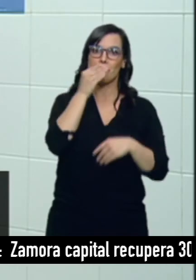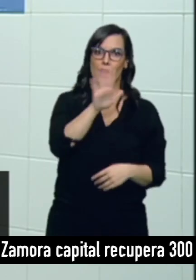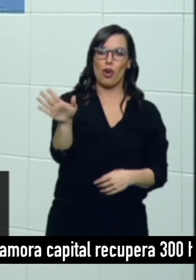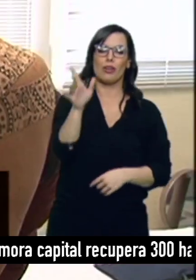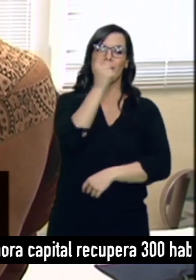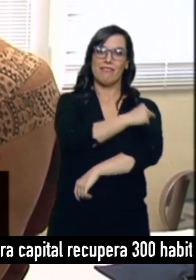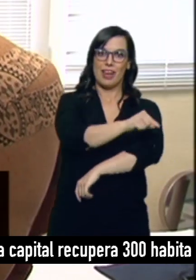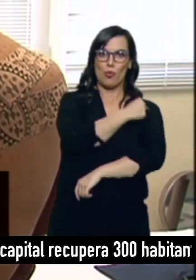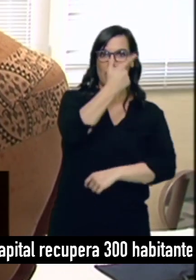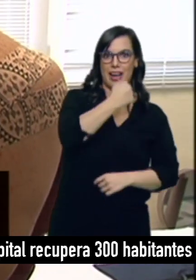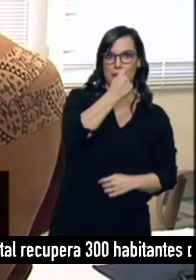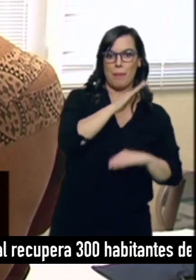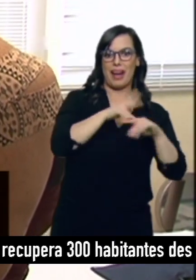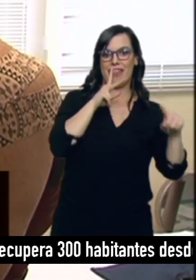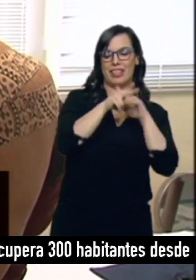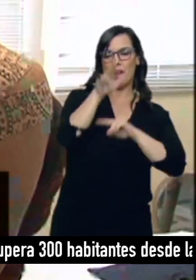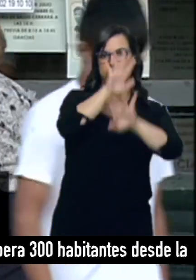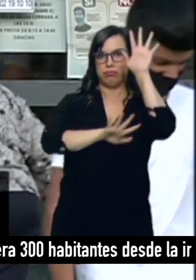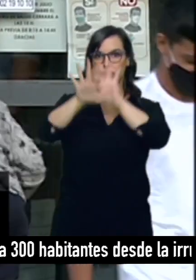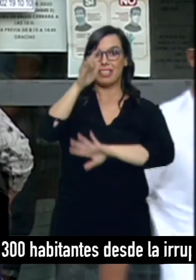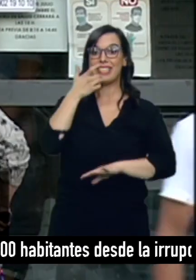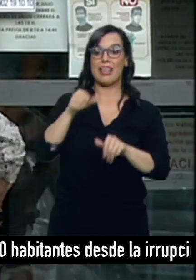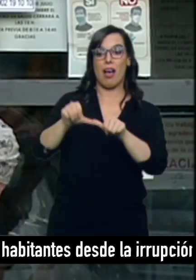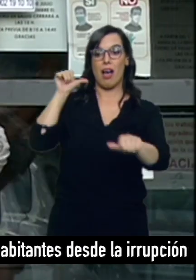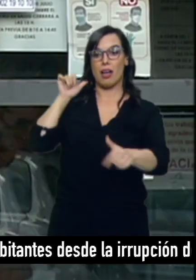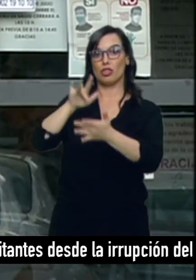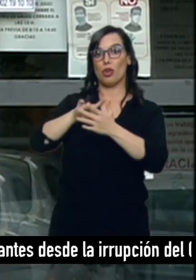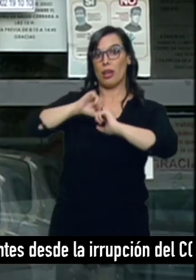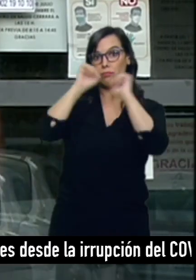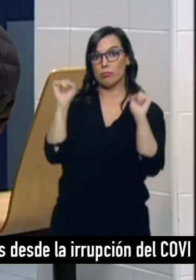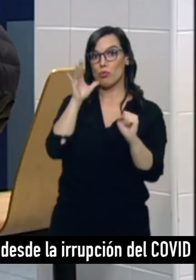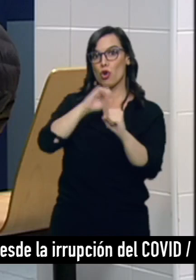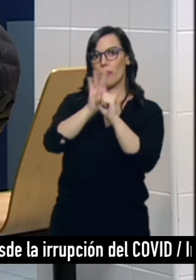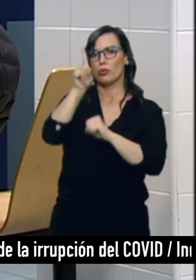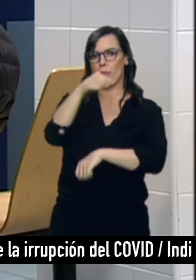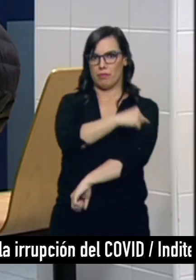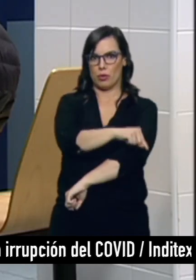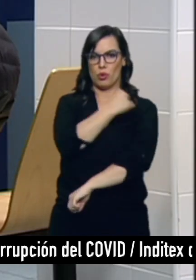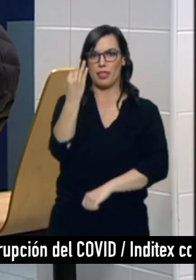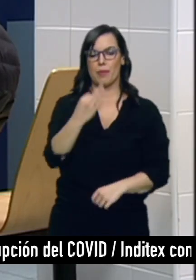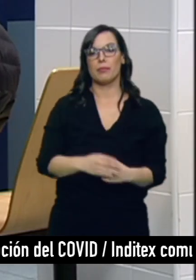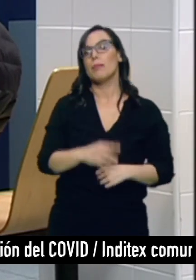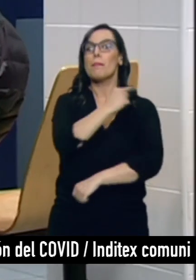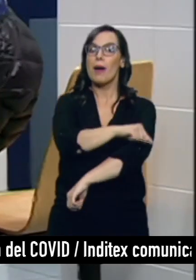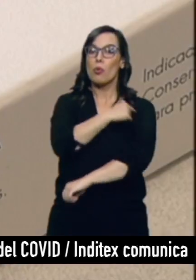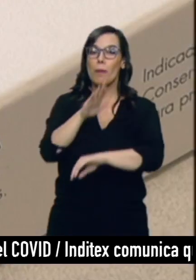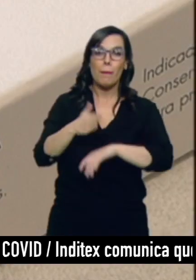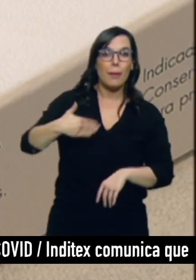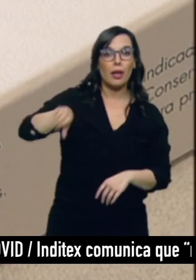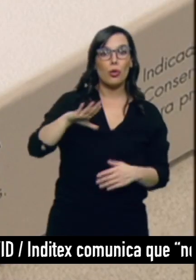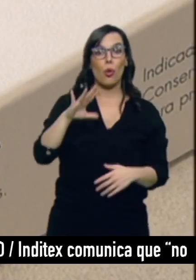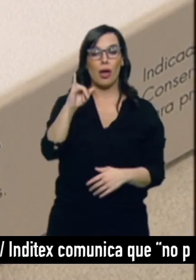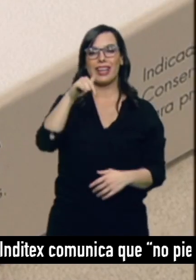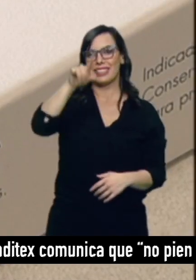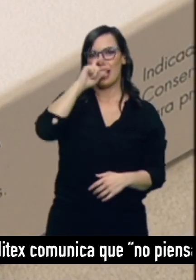evitar confusión. Quienes han estado ingresados por coronavirus también deben hacerlo. ¿Hay vacunas para todos? Este año hay